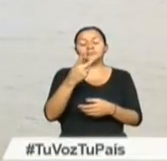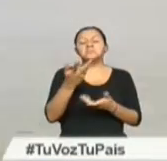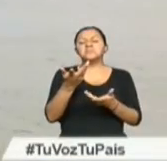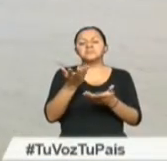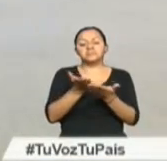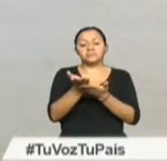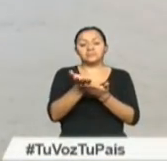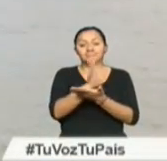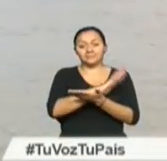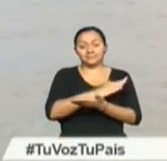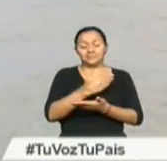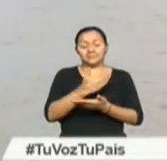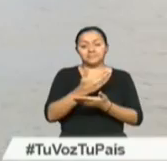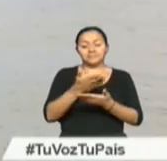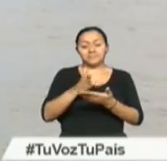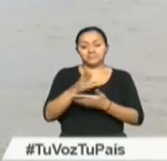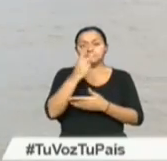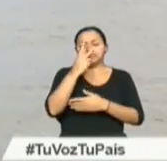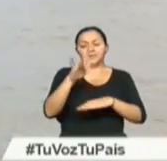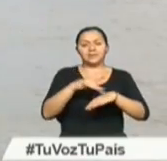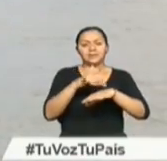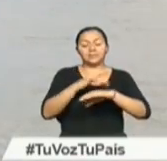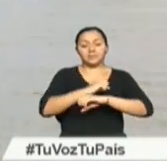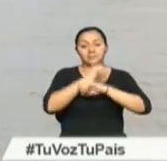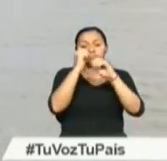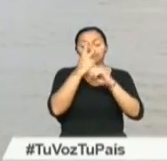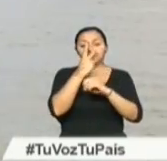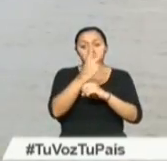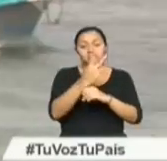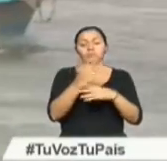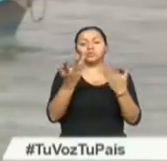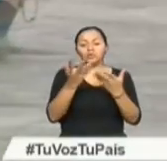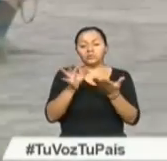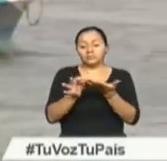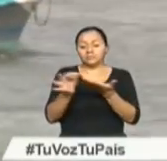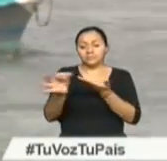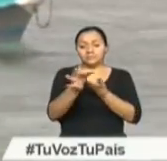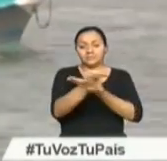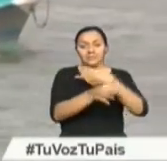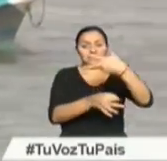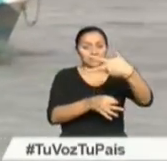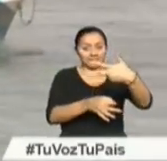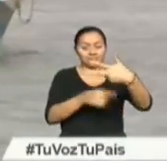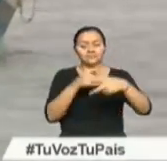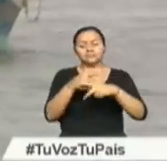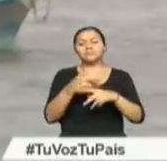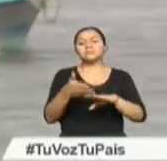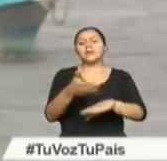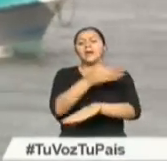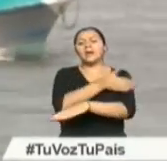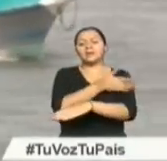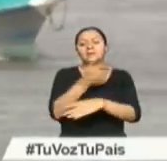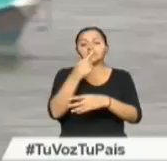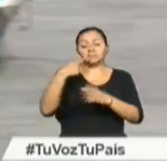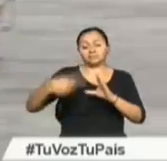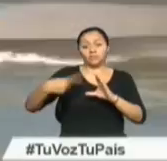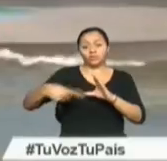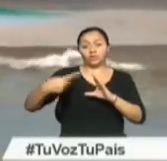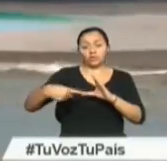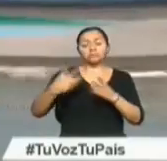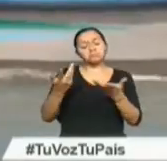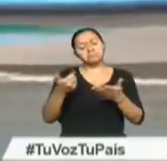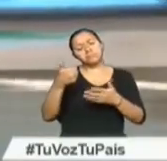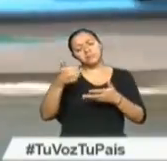lleva a recorrer desde tempranas horas las zonas de Cayancas, Corazones y Capone. Cuenta que pese a que su motor aún le